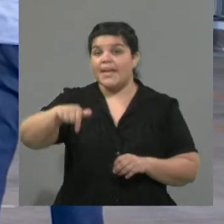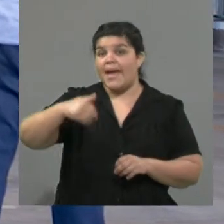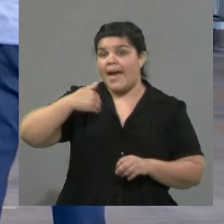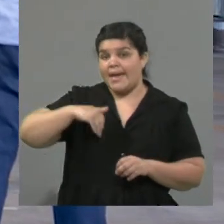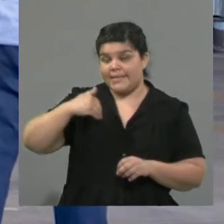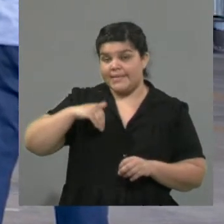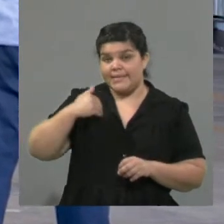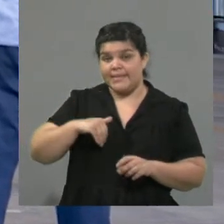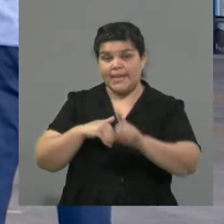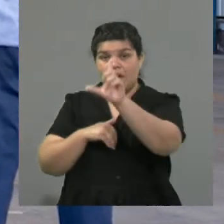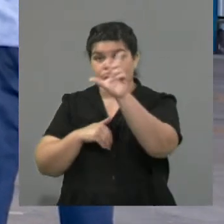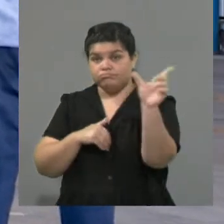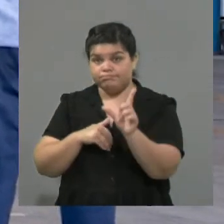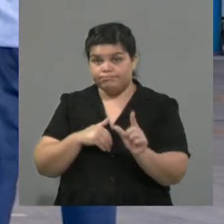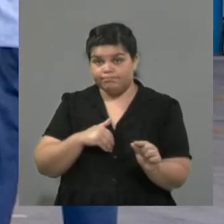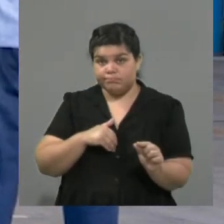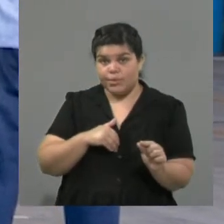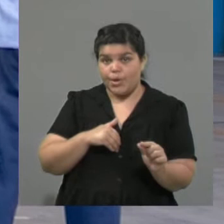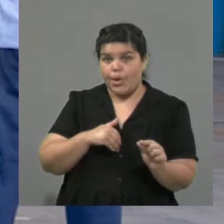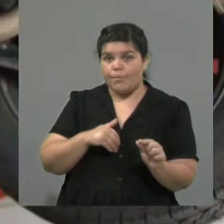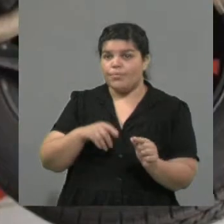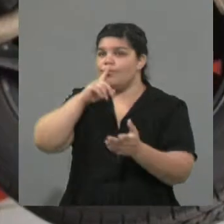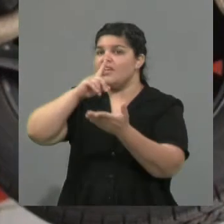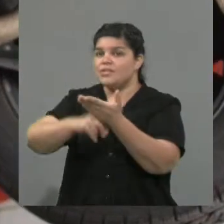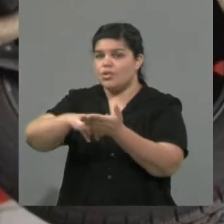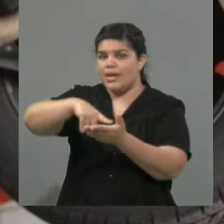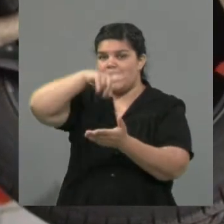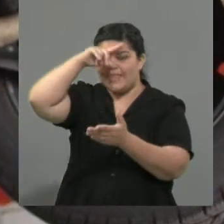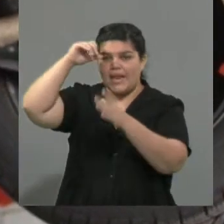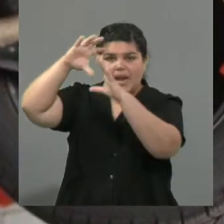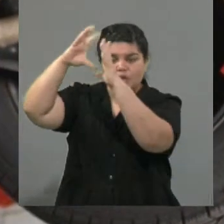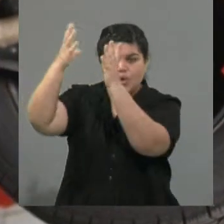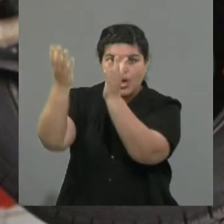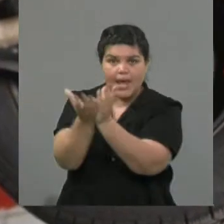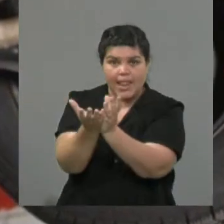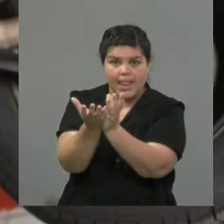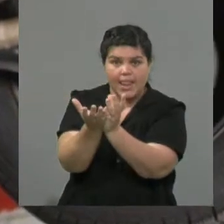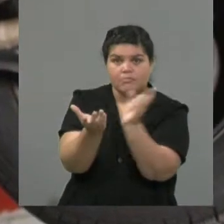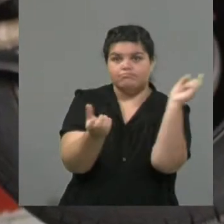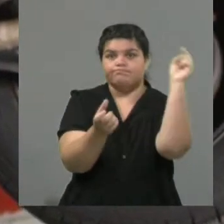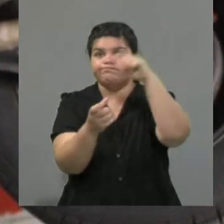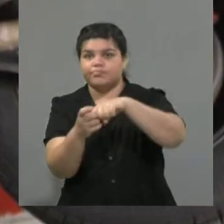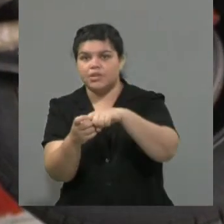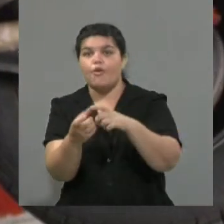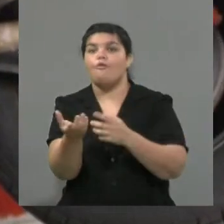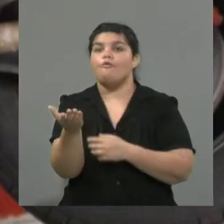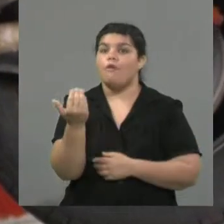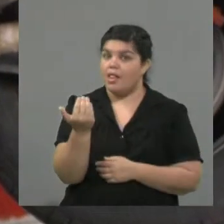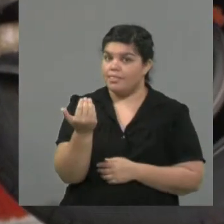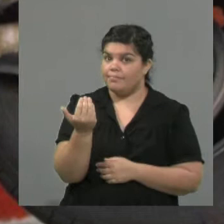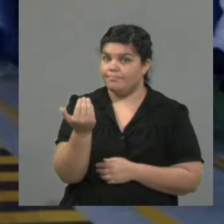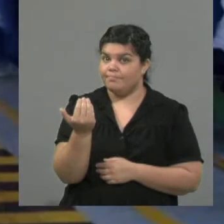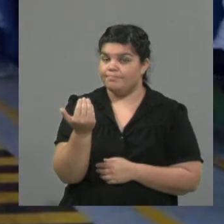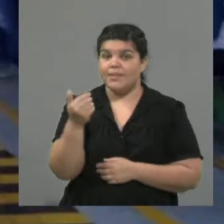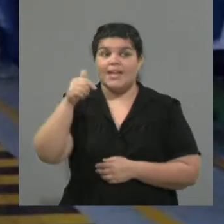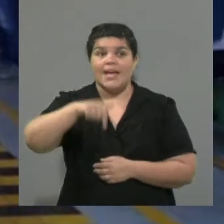algunas normas internacionales que determinan criterios de seguridad vehicular que en Argentina no se cumplen.